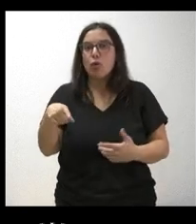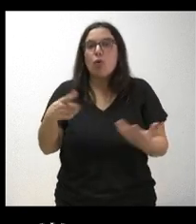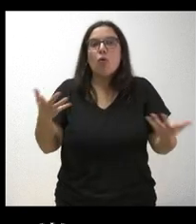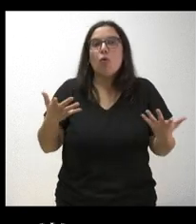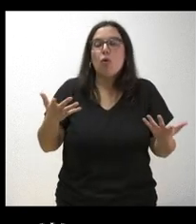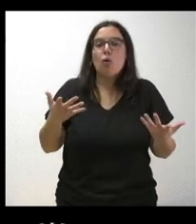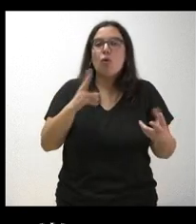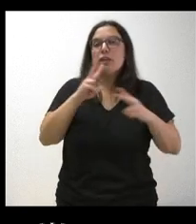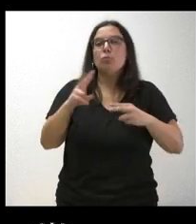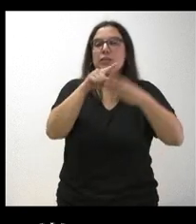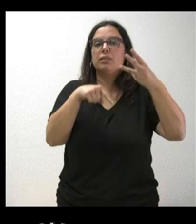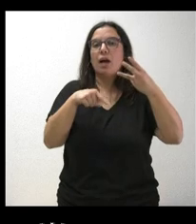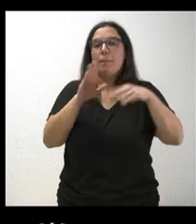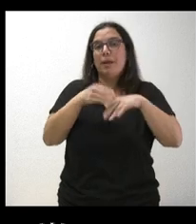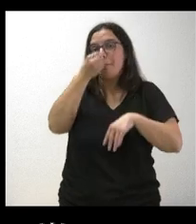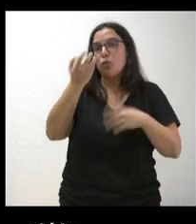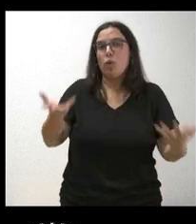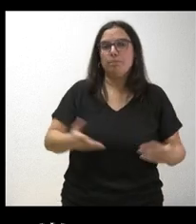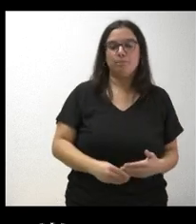qué respuesta tiene para el partido